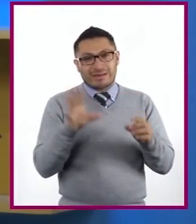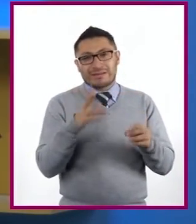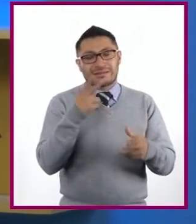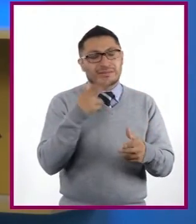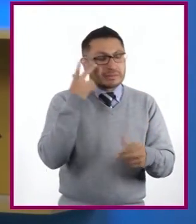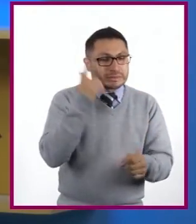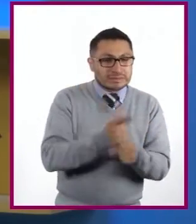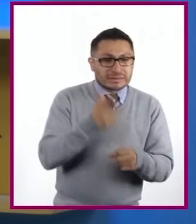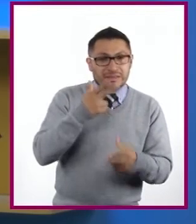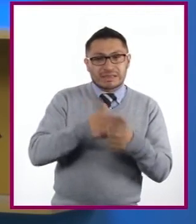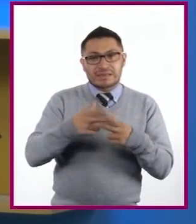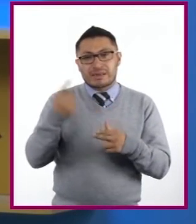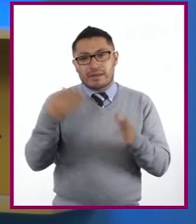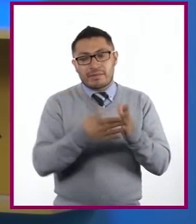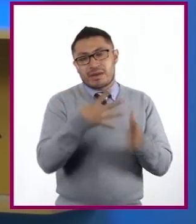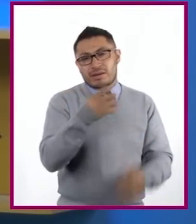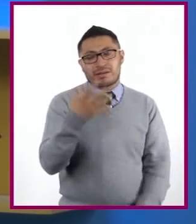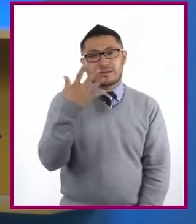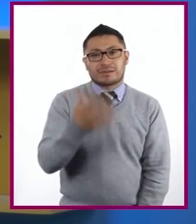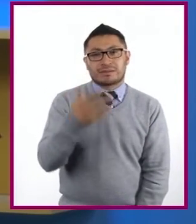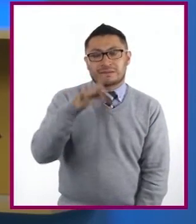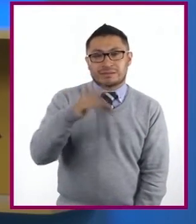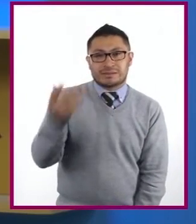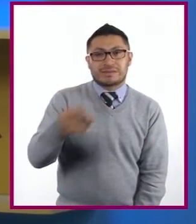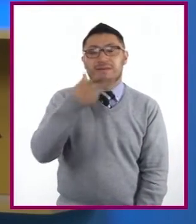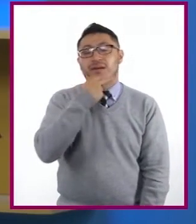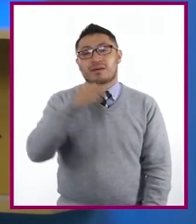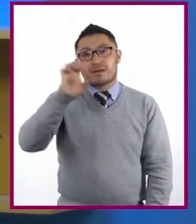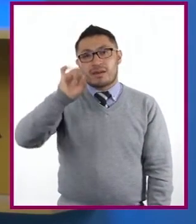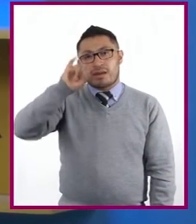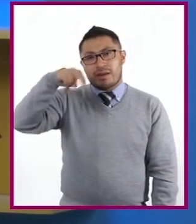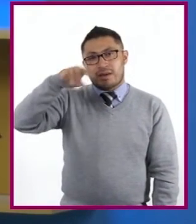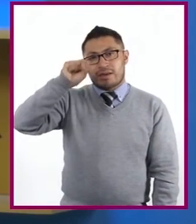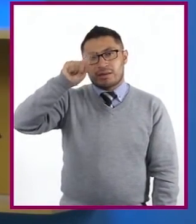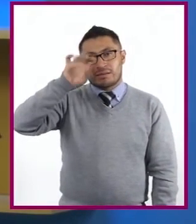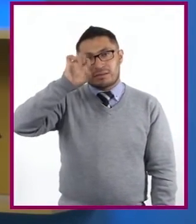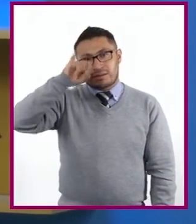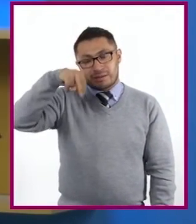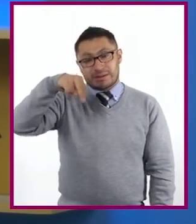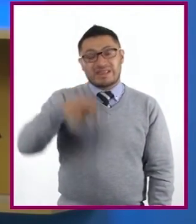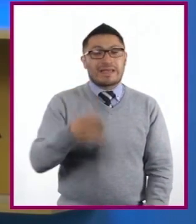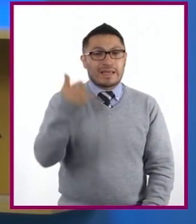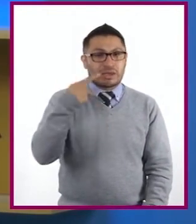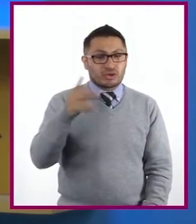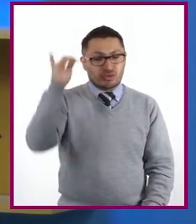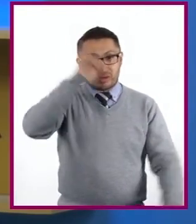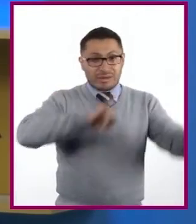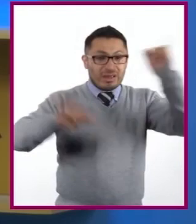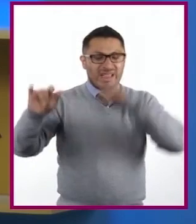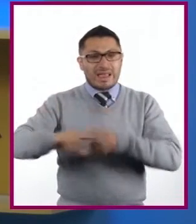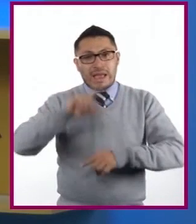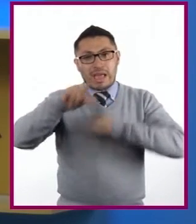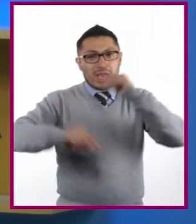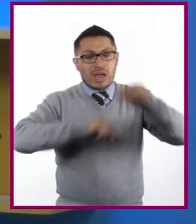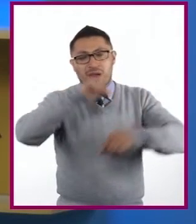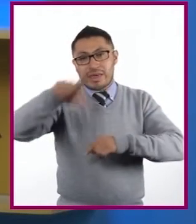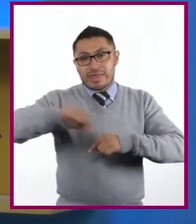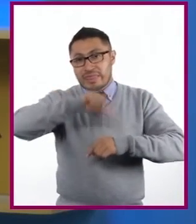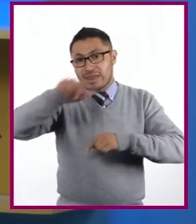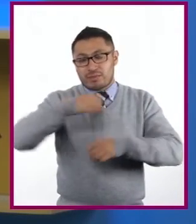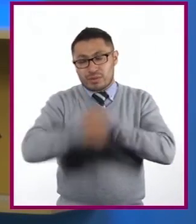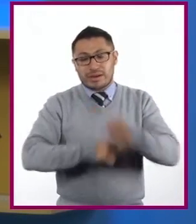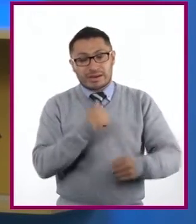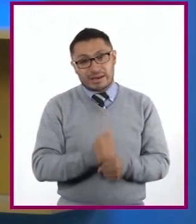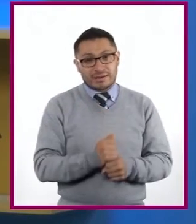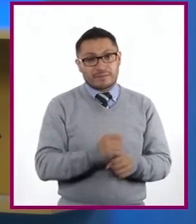1905, gracias a Einstein, y a los experimentos confirmatorios unos años después. El modelo cinético molecular